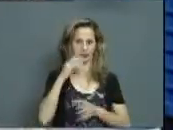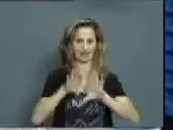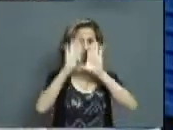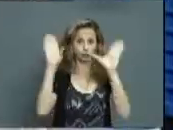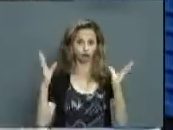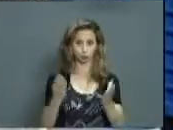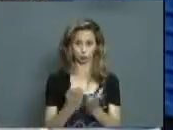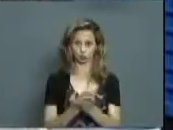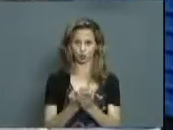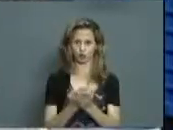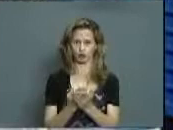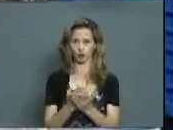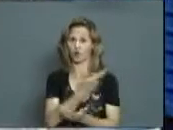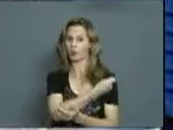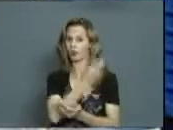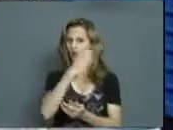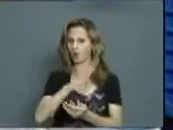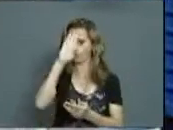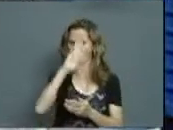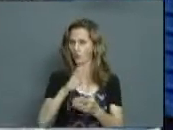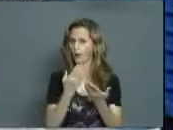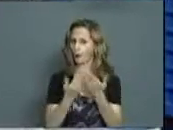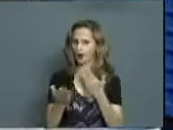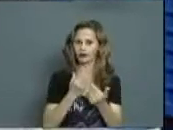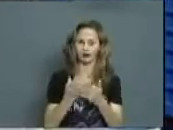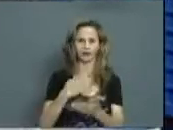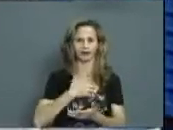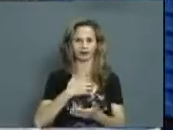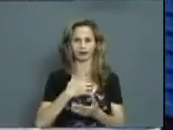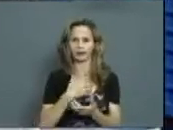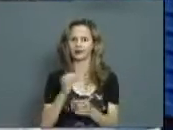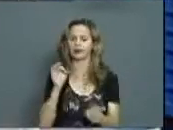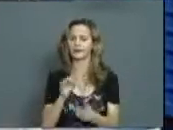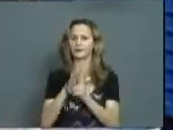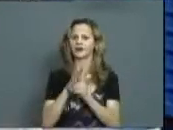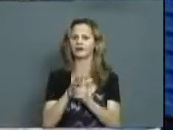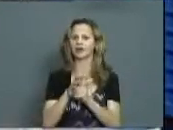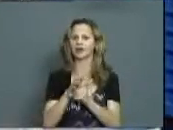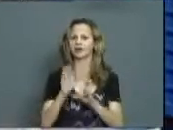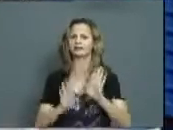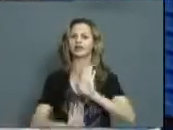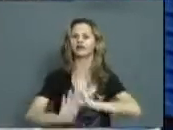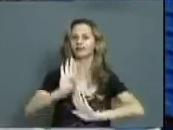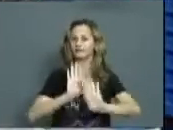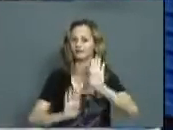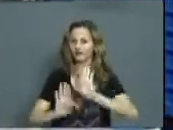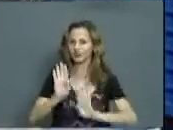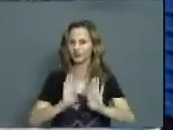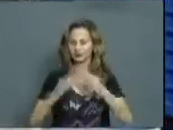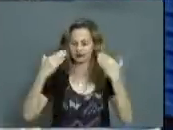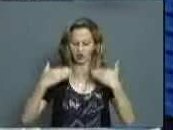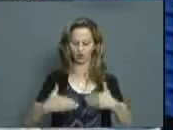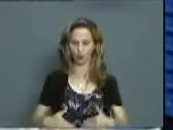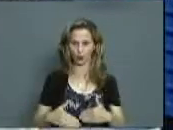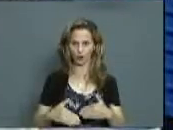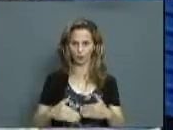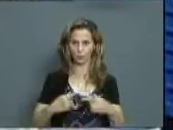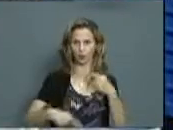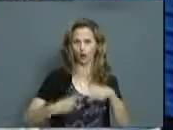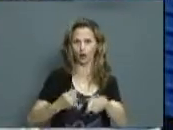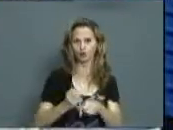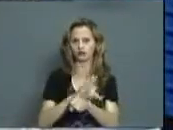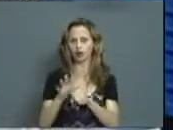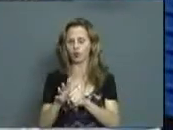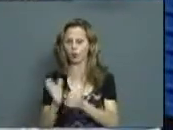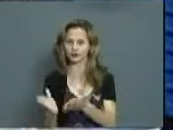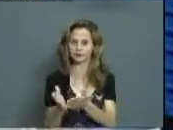tienen el mismo principio. El principio de hacer anticuerpo contra la proteína de la espícula. Desde el punto de